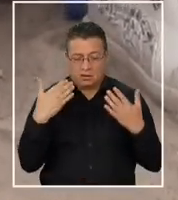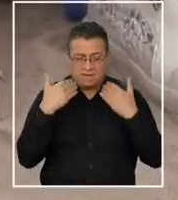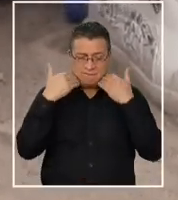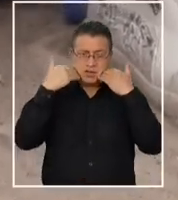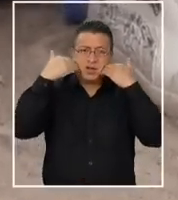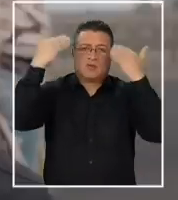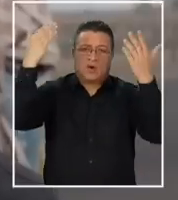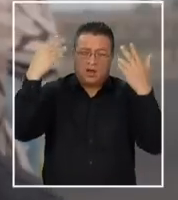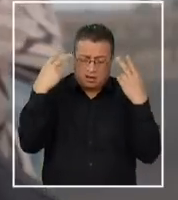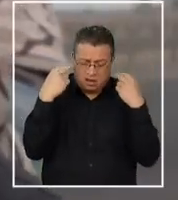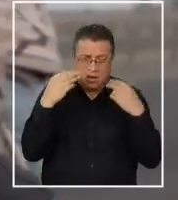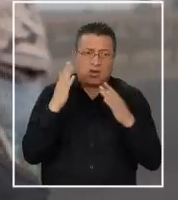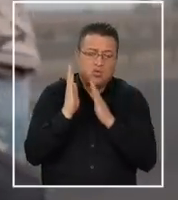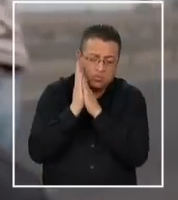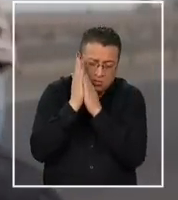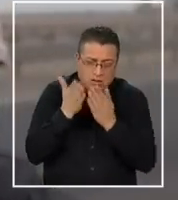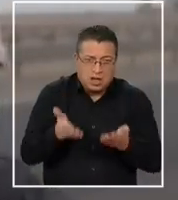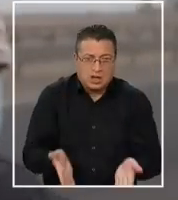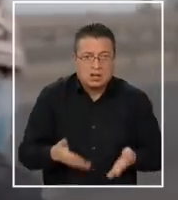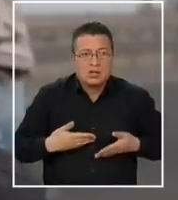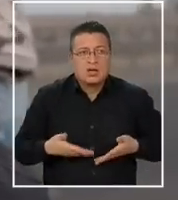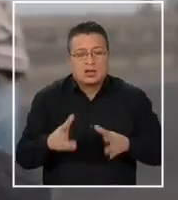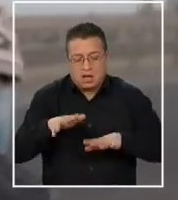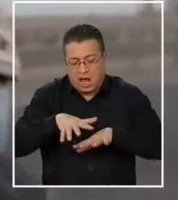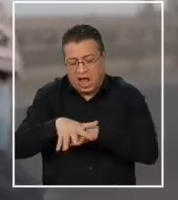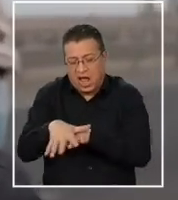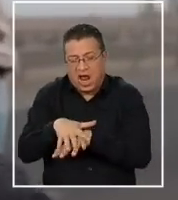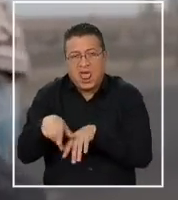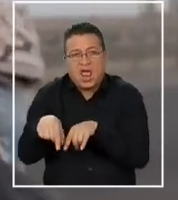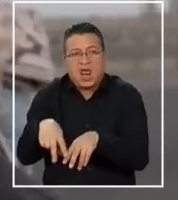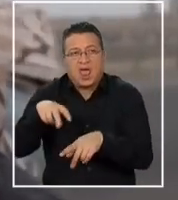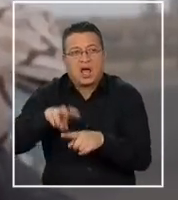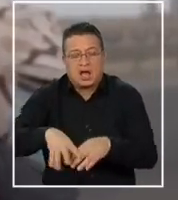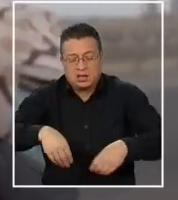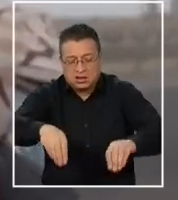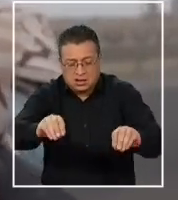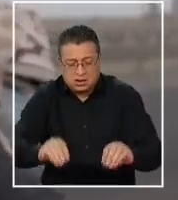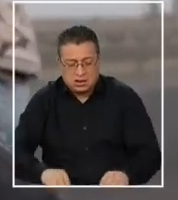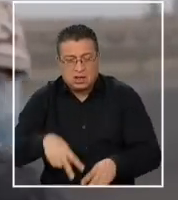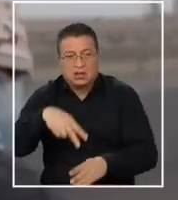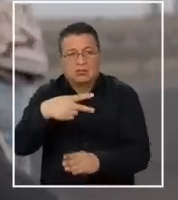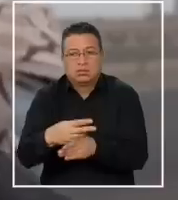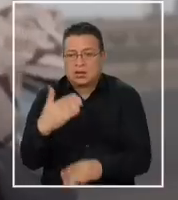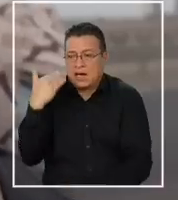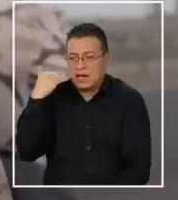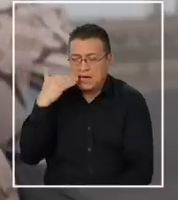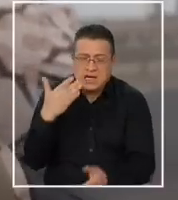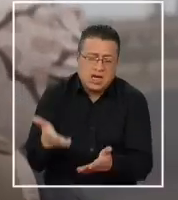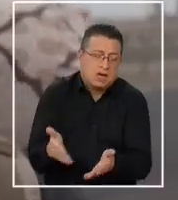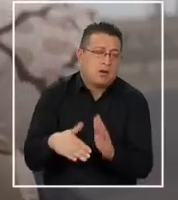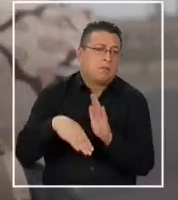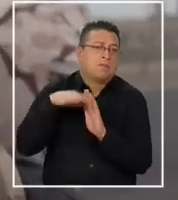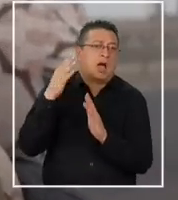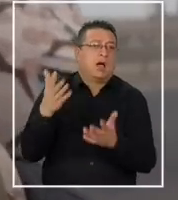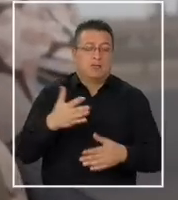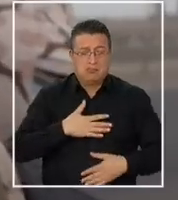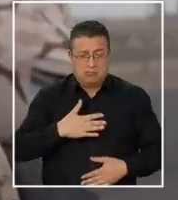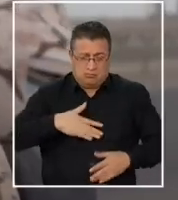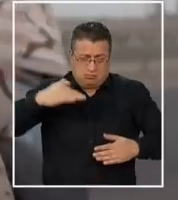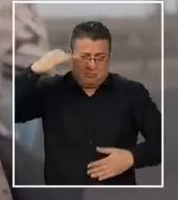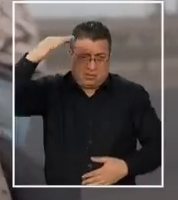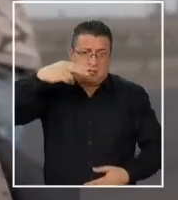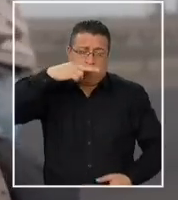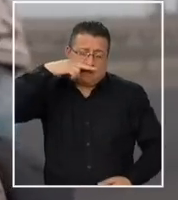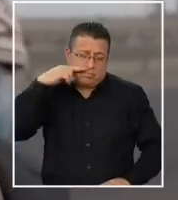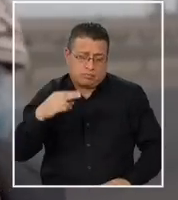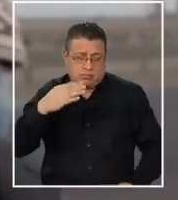para nosotros, tener que dormir aquí en la arena, tirar una sábana en el piso y los niños más que todo. Nosotros podemos